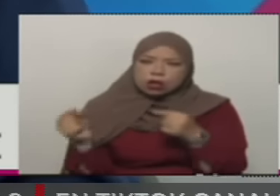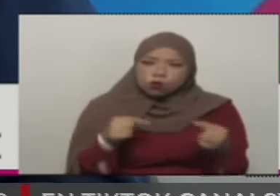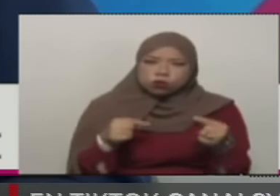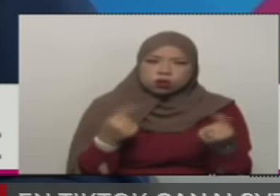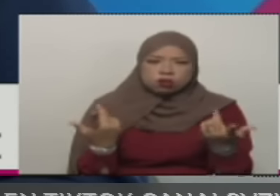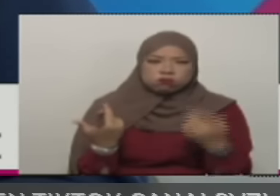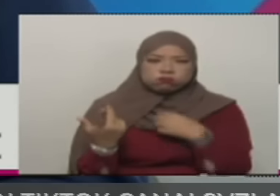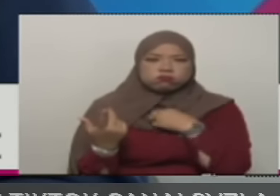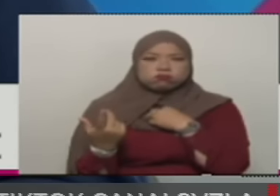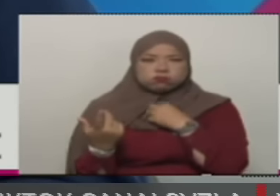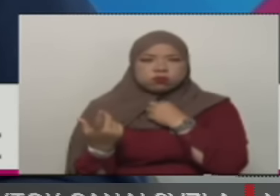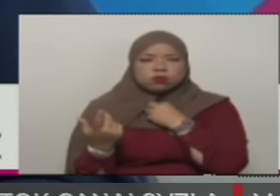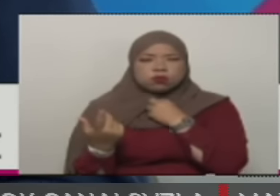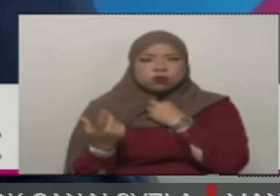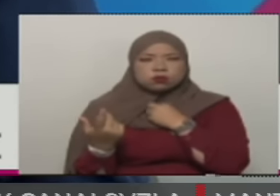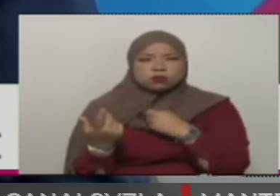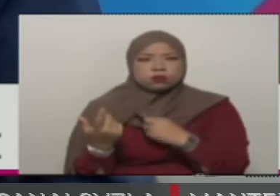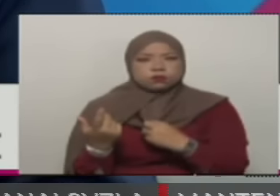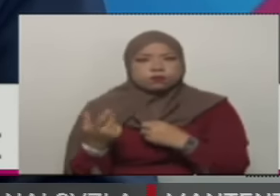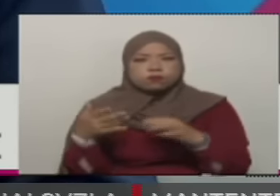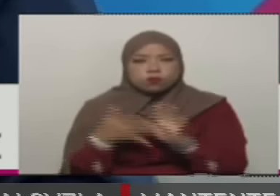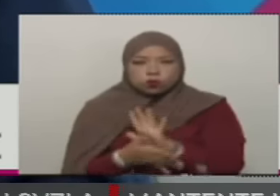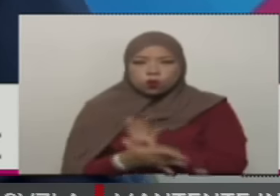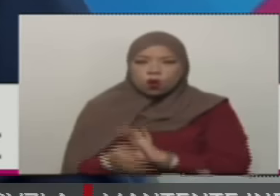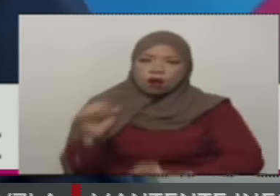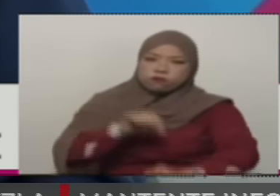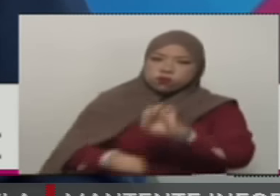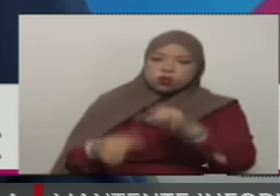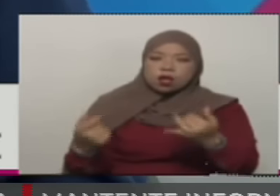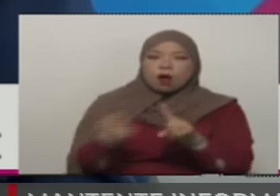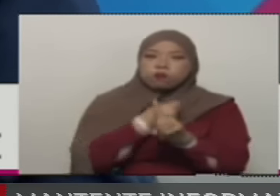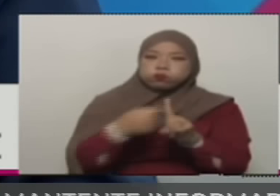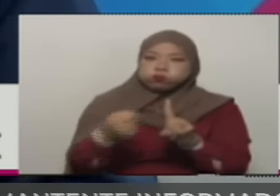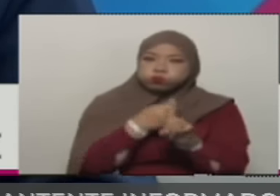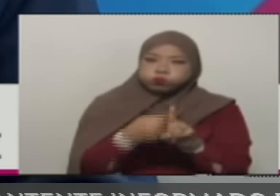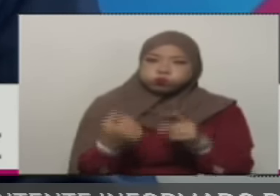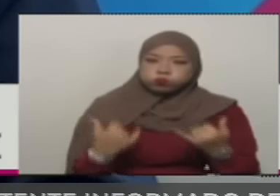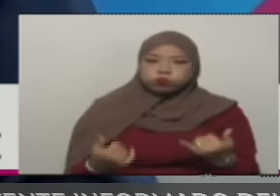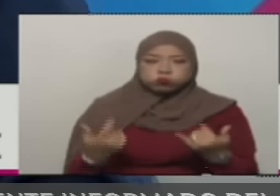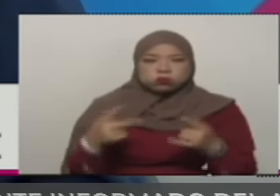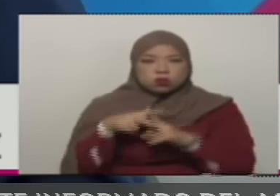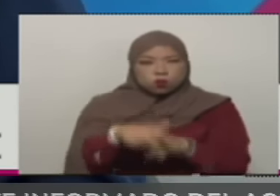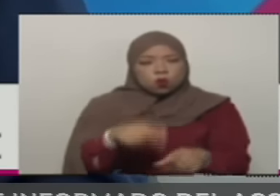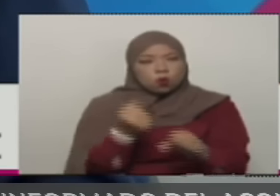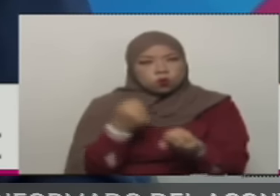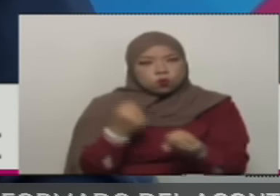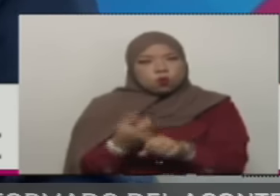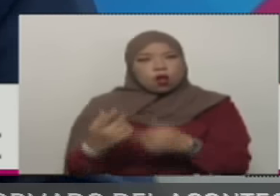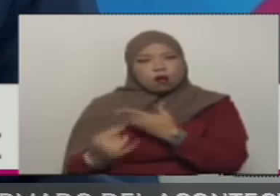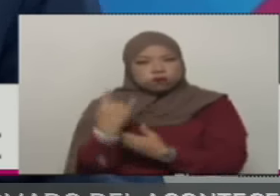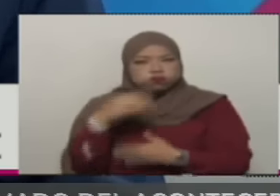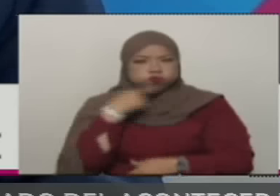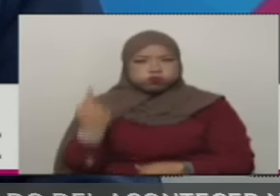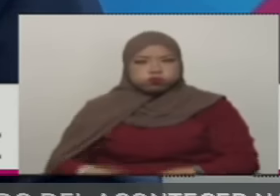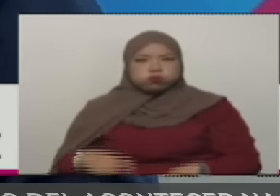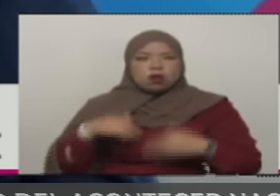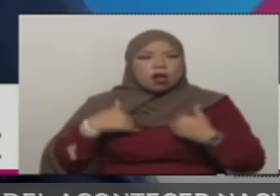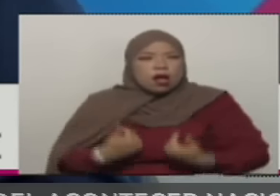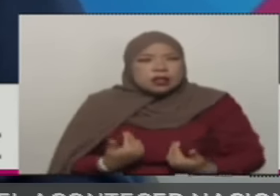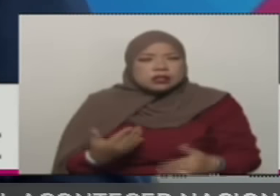más todo lo que tiene que ver con un rechazo a la violencia, un rechazo al fascismo, un